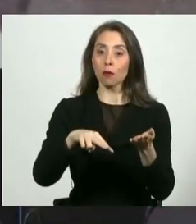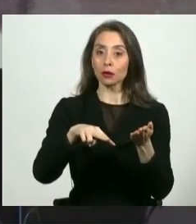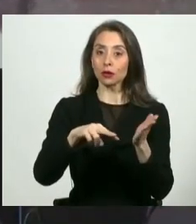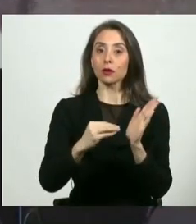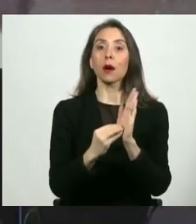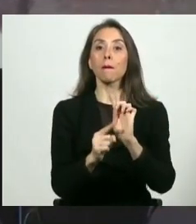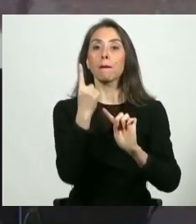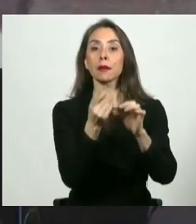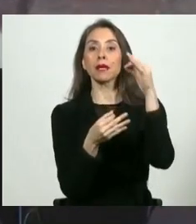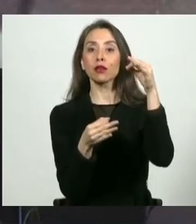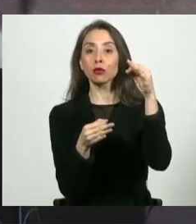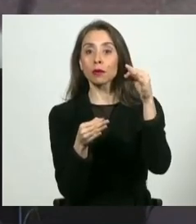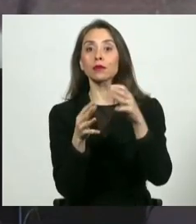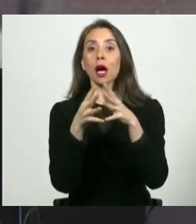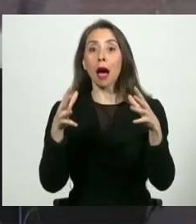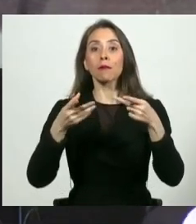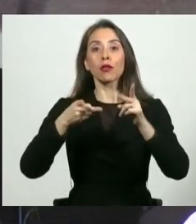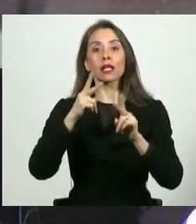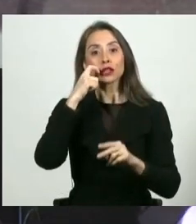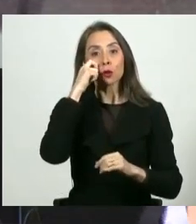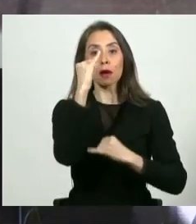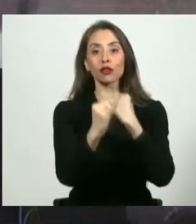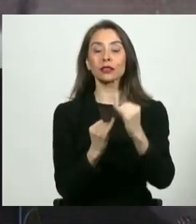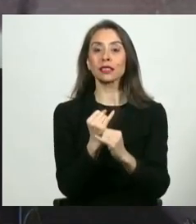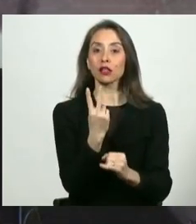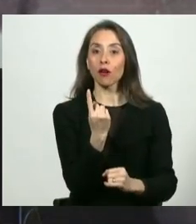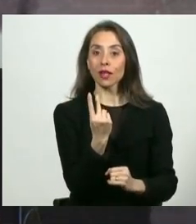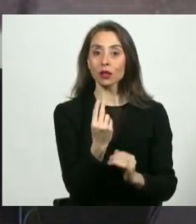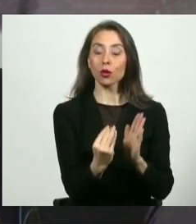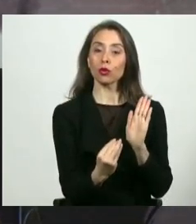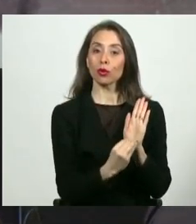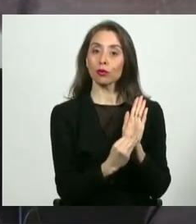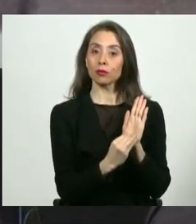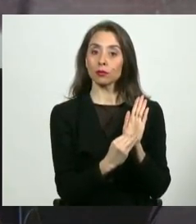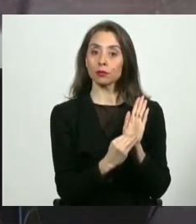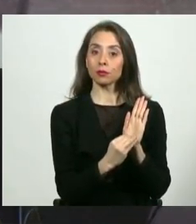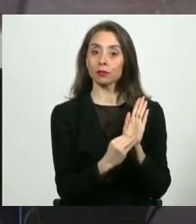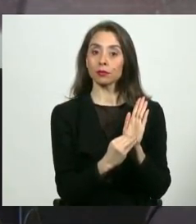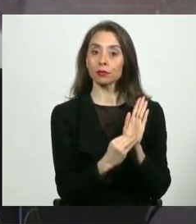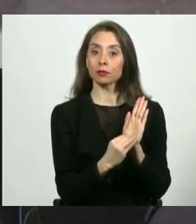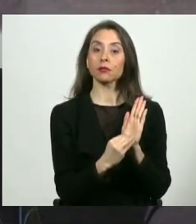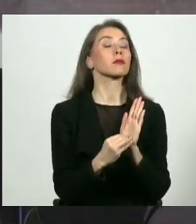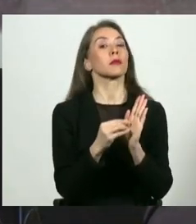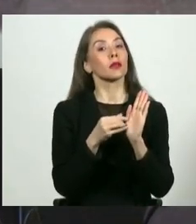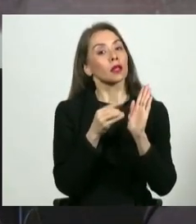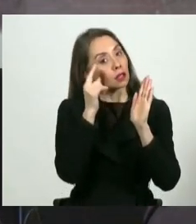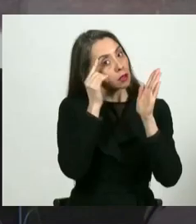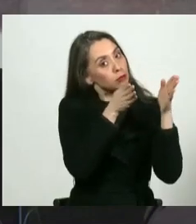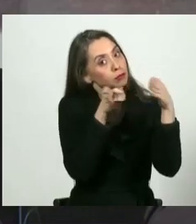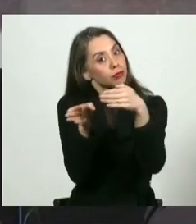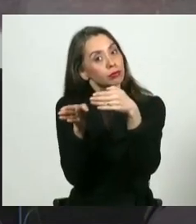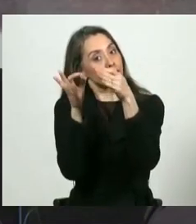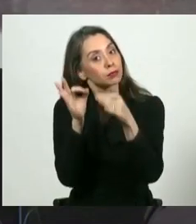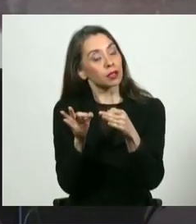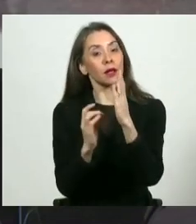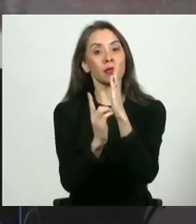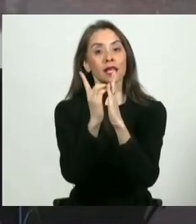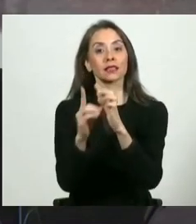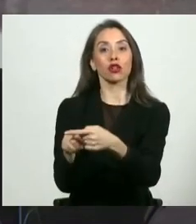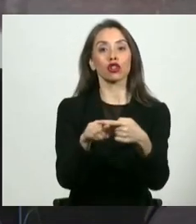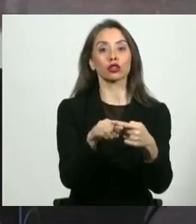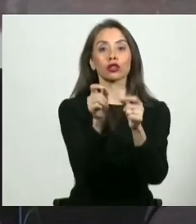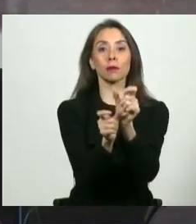primer instrumento amplio de derechos humanos del siglo XXI, consagrando una dimensión explícita de desarrollo social de las